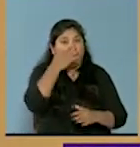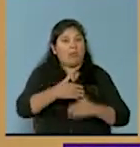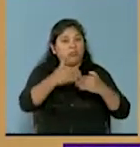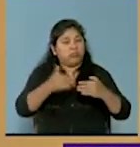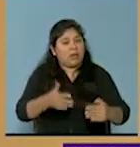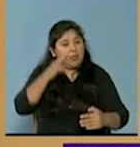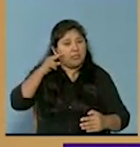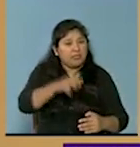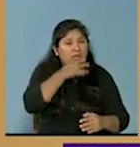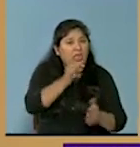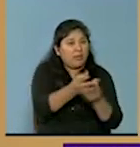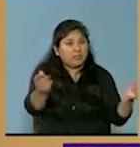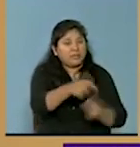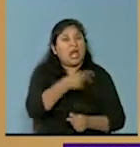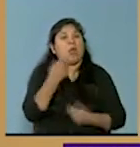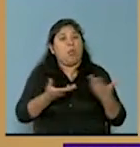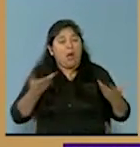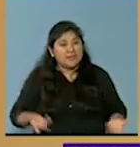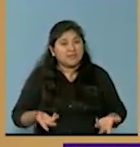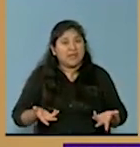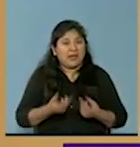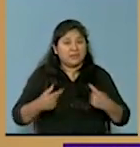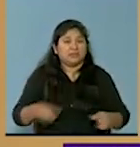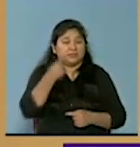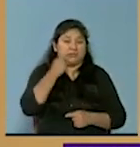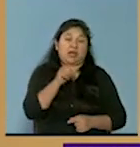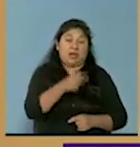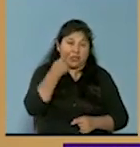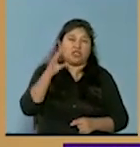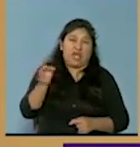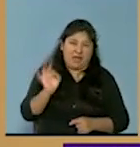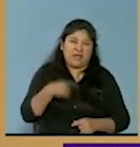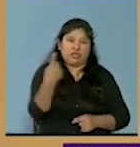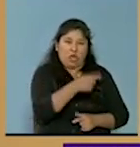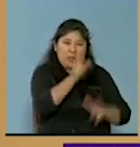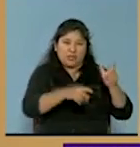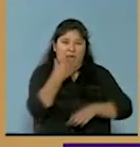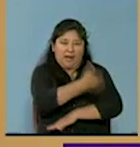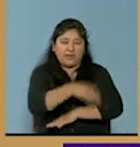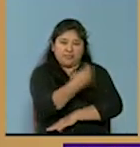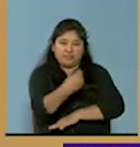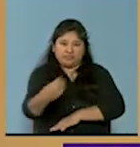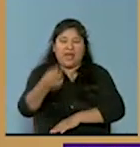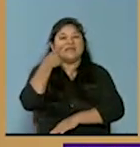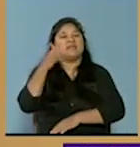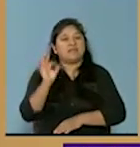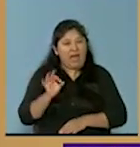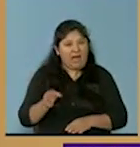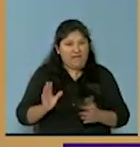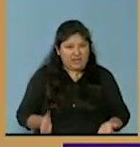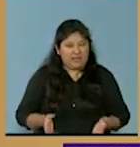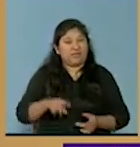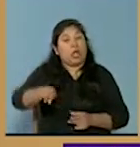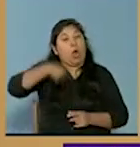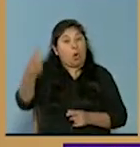muy buena comunicación con las otras ongs y sabemos quiénes salen cada día entonces por ejemplo la gente de si nos escribió anoche